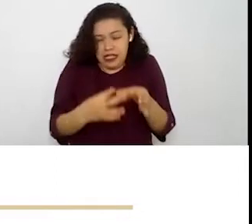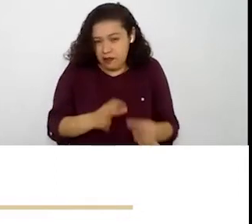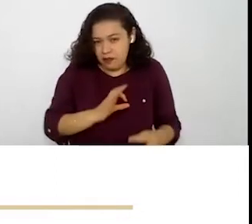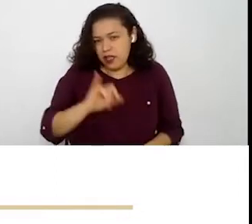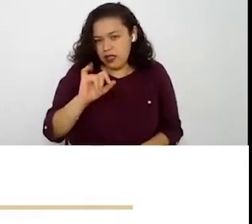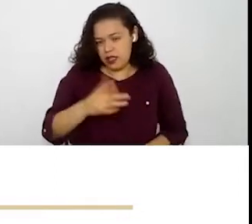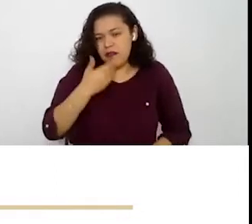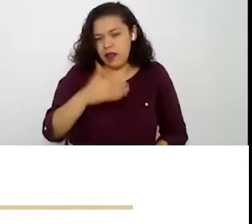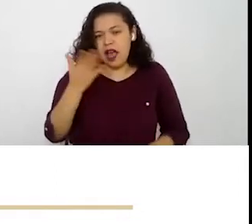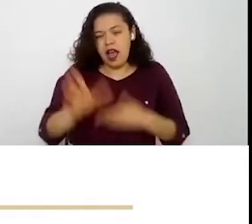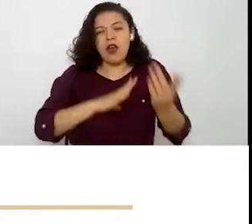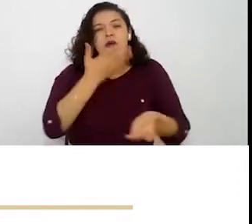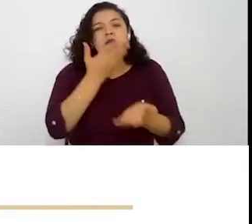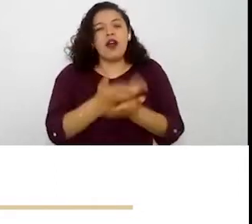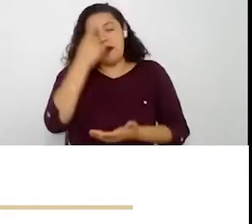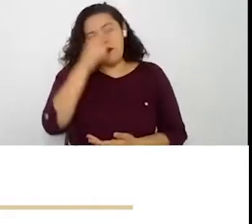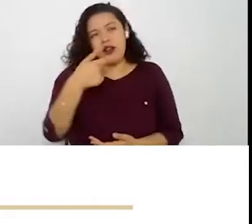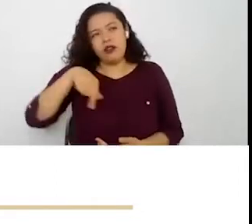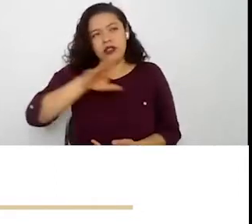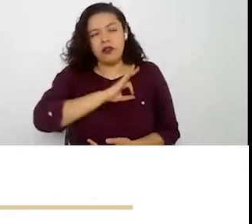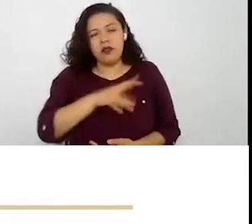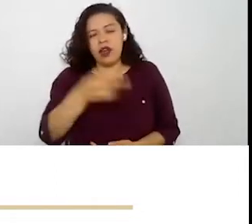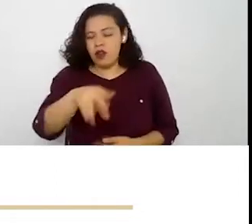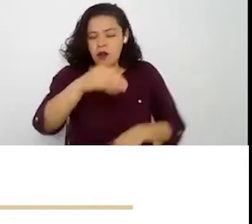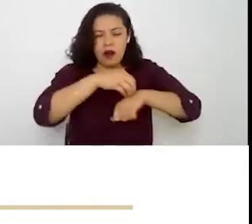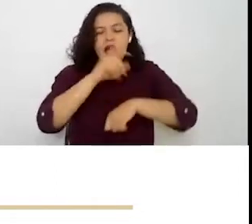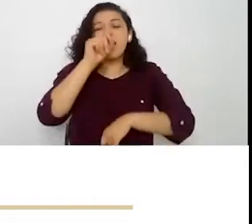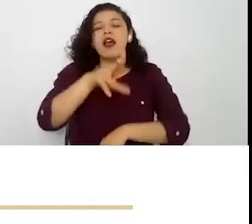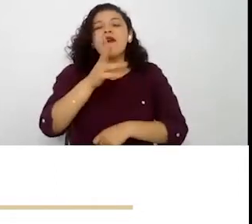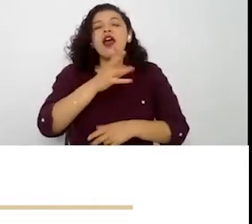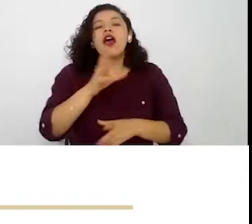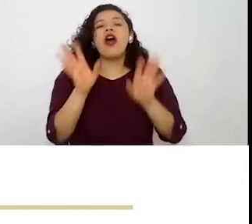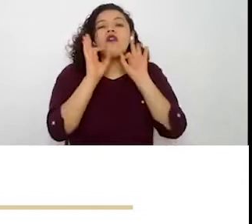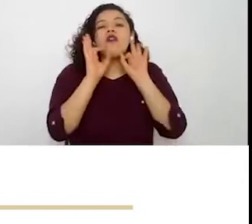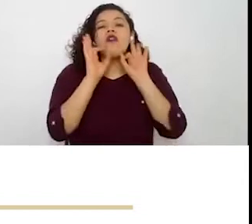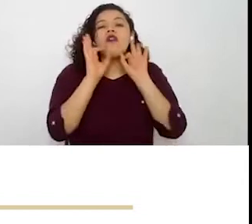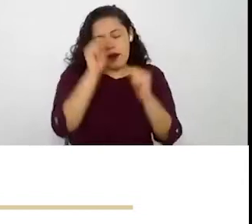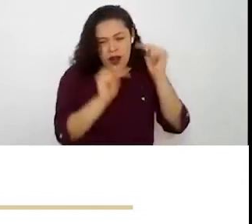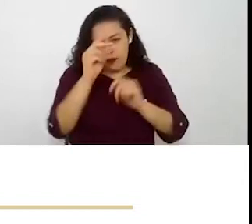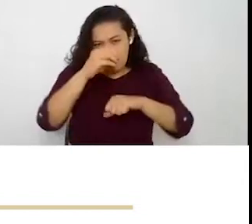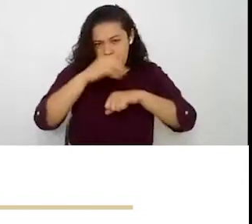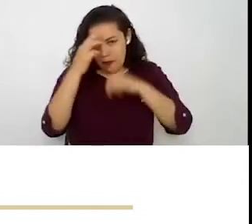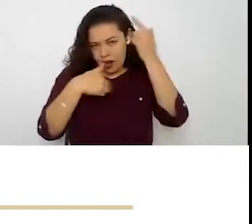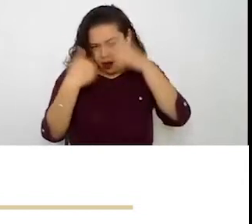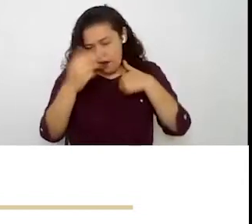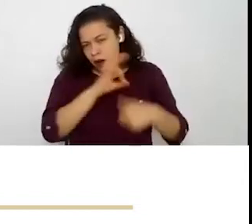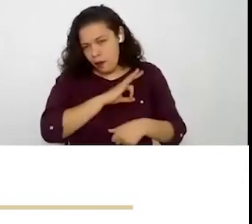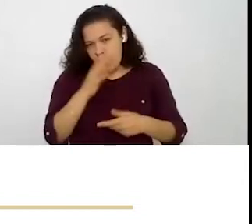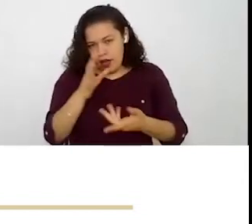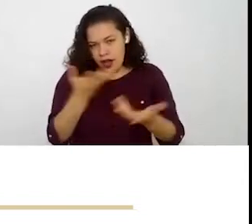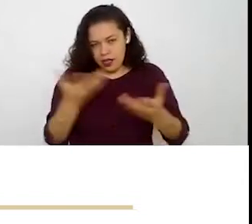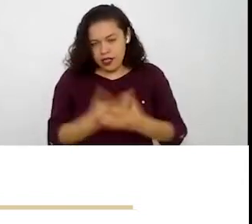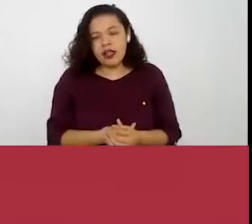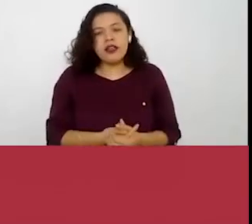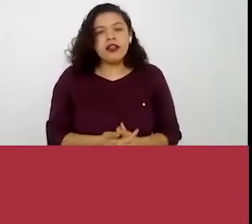está la opción de que ustedes puedan nombrarlo y decir cómo lo van a medir este este